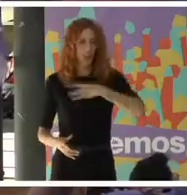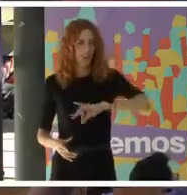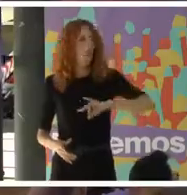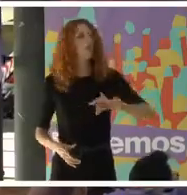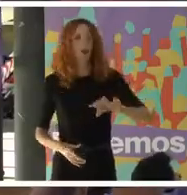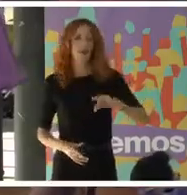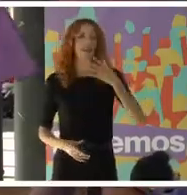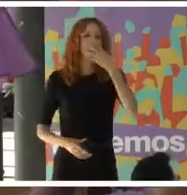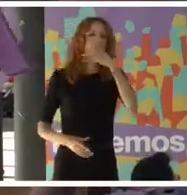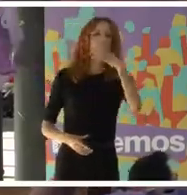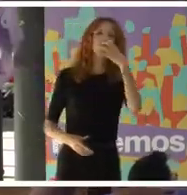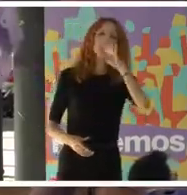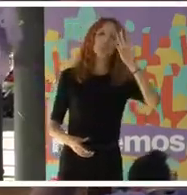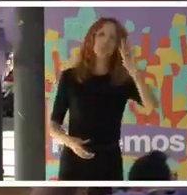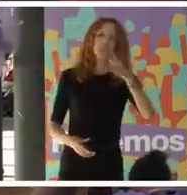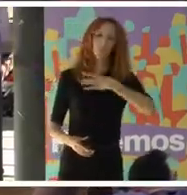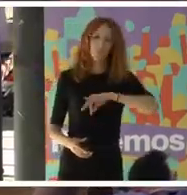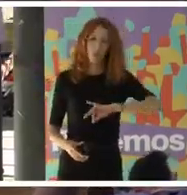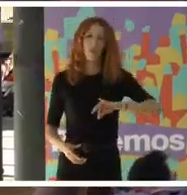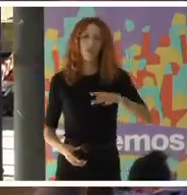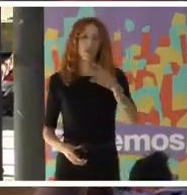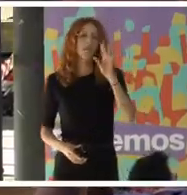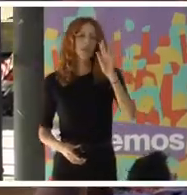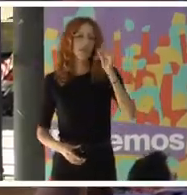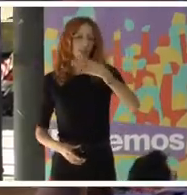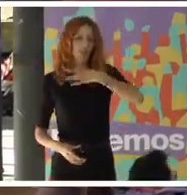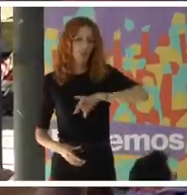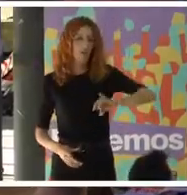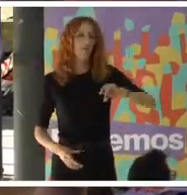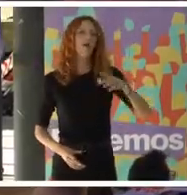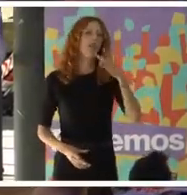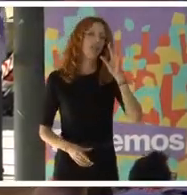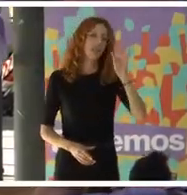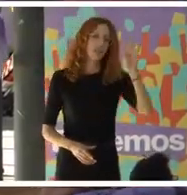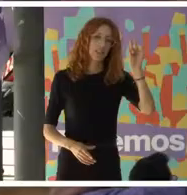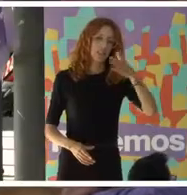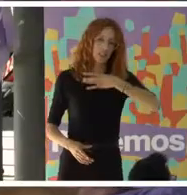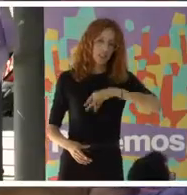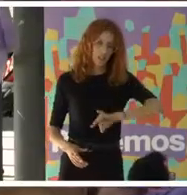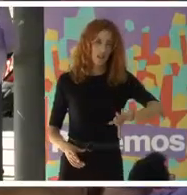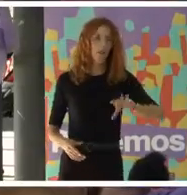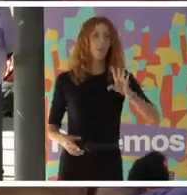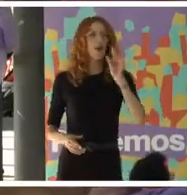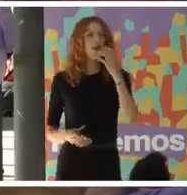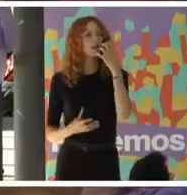¡Sí se puede! ¡Sí se puede! ¡Sí se puede!